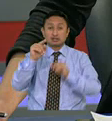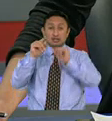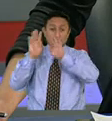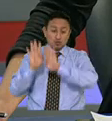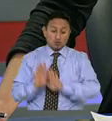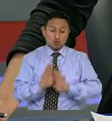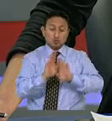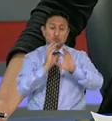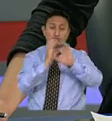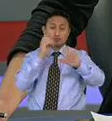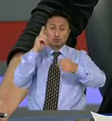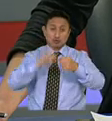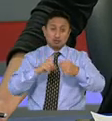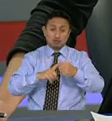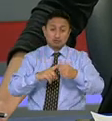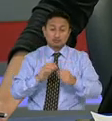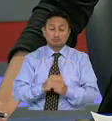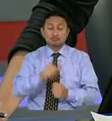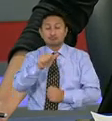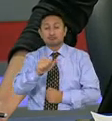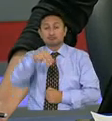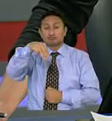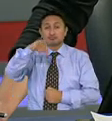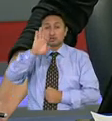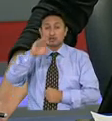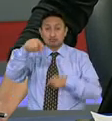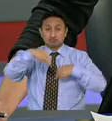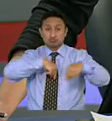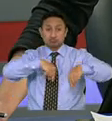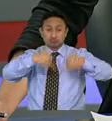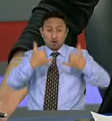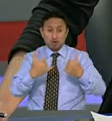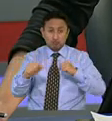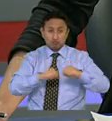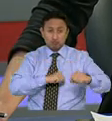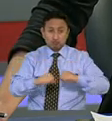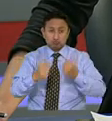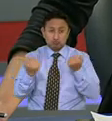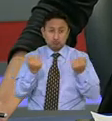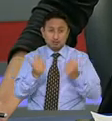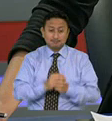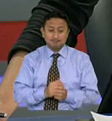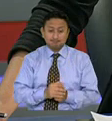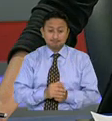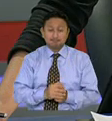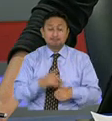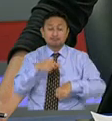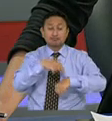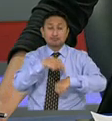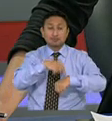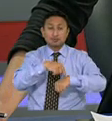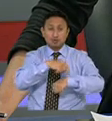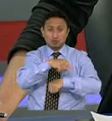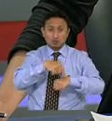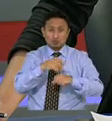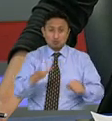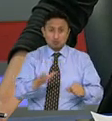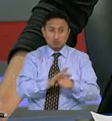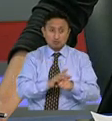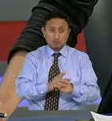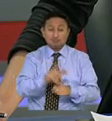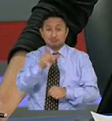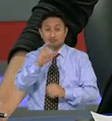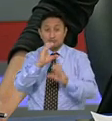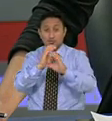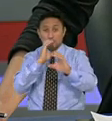transporte público en Quito, la Agencia Metropolitana de Tránsito ejecuta operativos de control en horas pico. Las unidades que